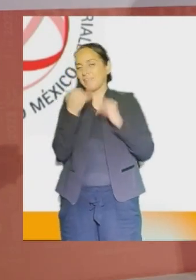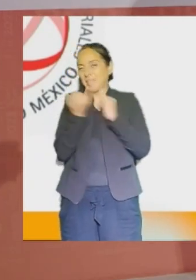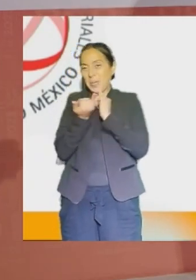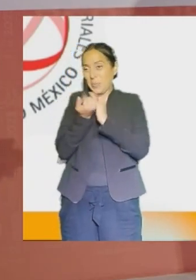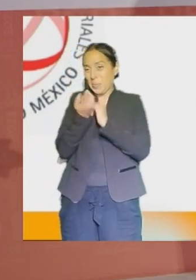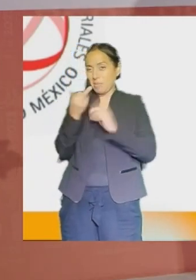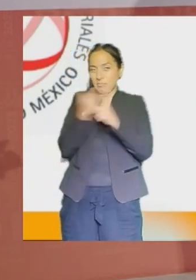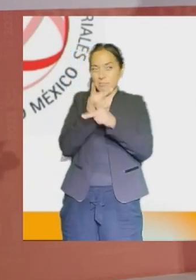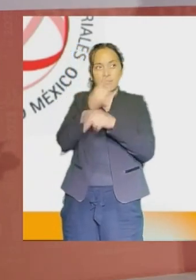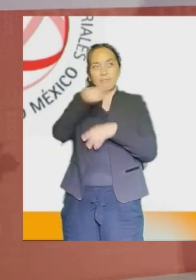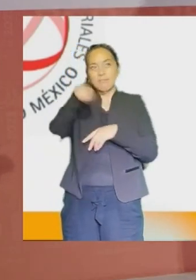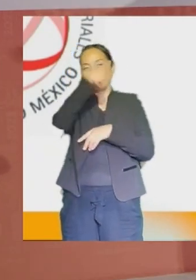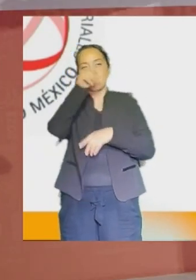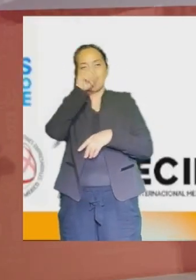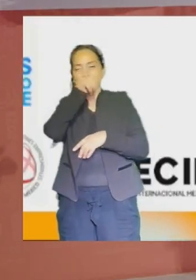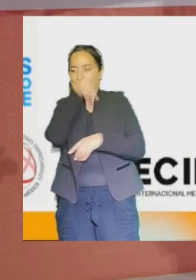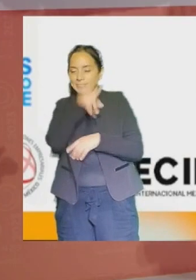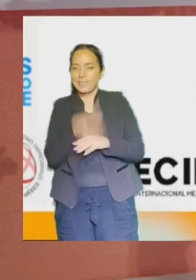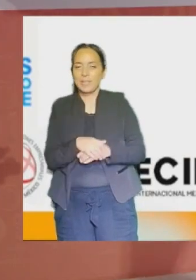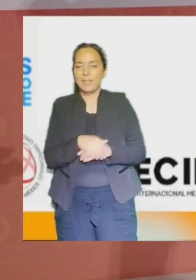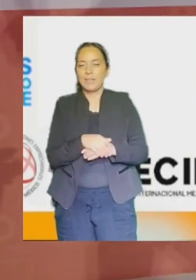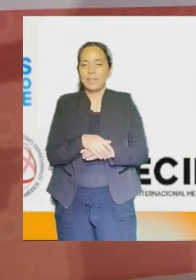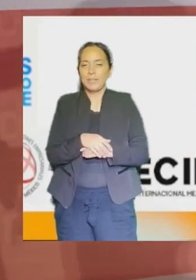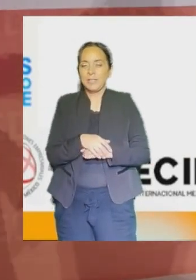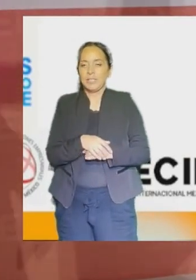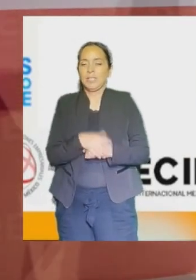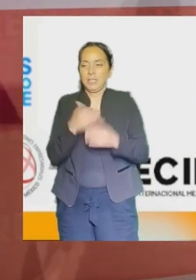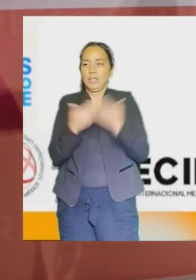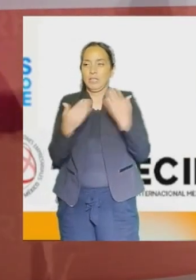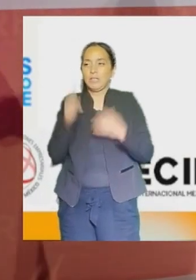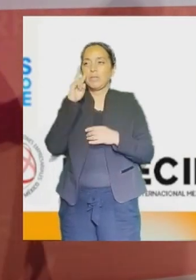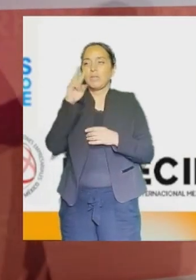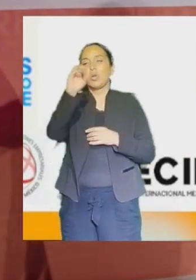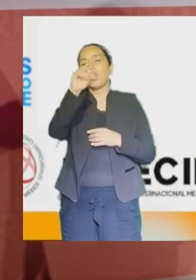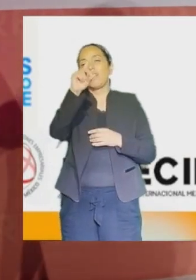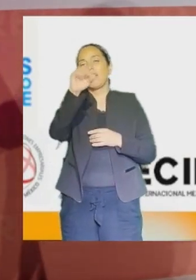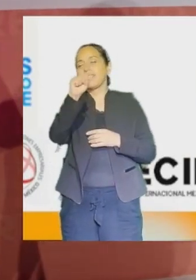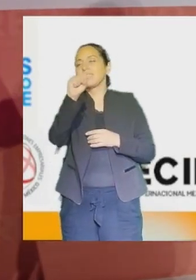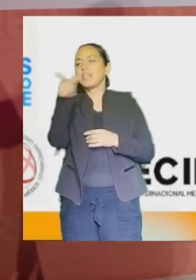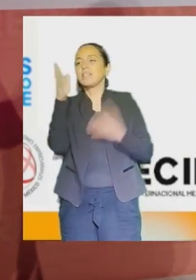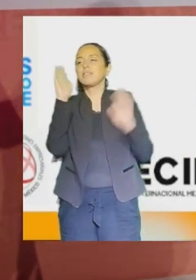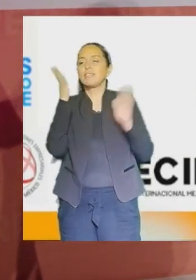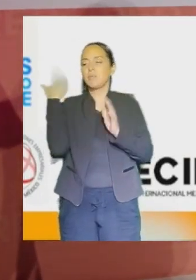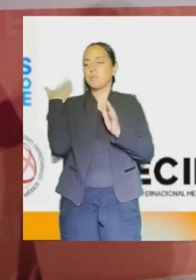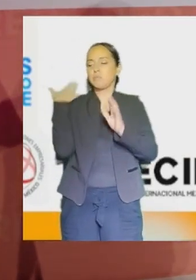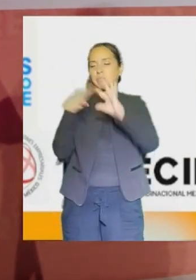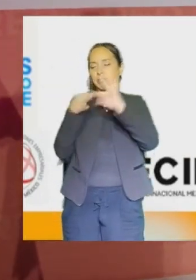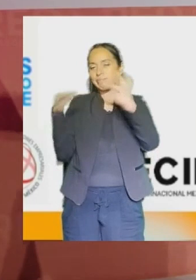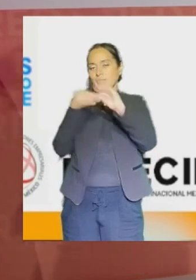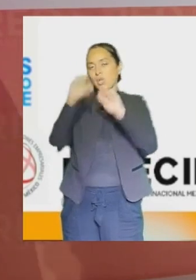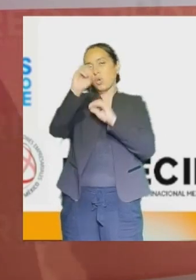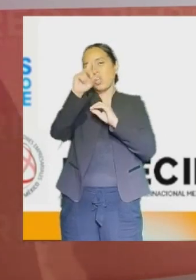ustedes, ¿sí? Entonces, muy bien, ahí están los ODS que ya se los presentaron, son 17